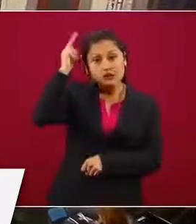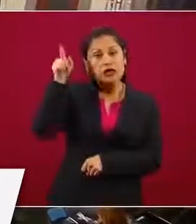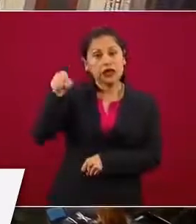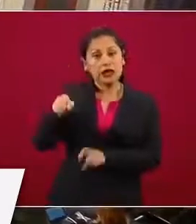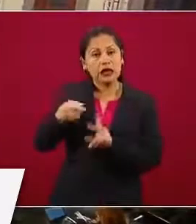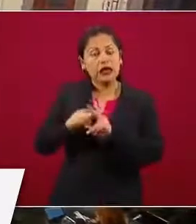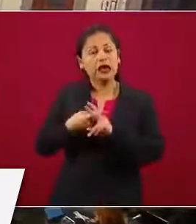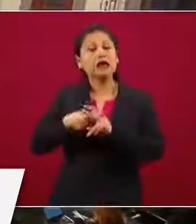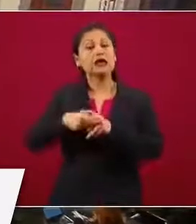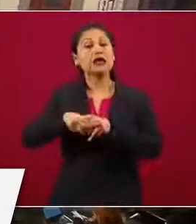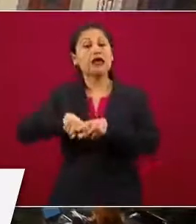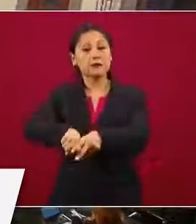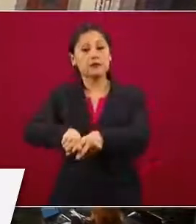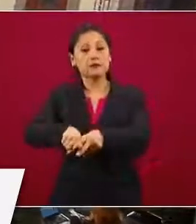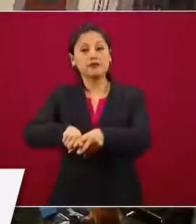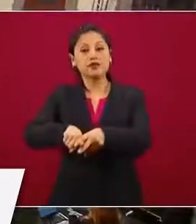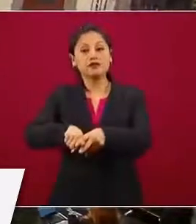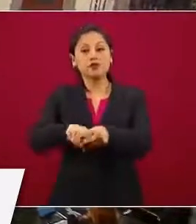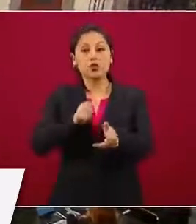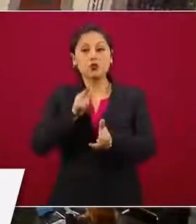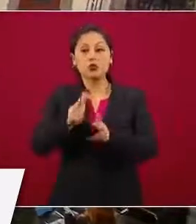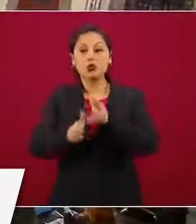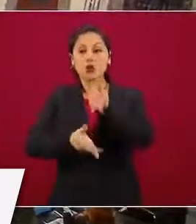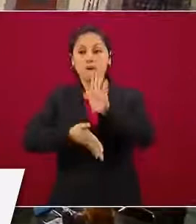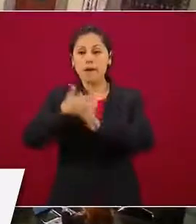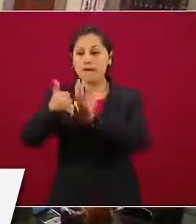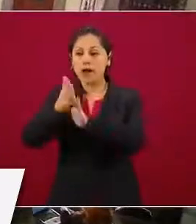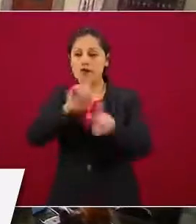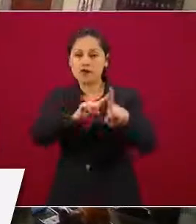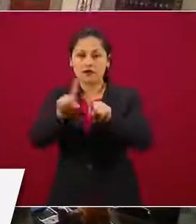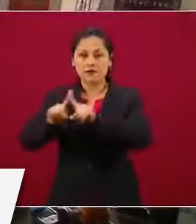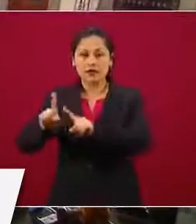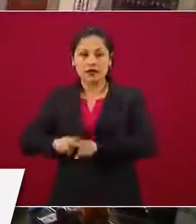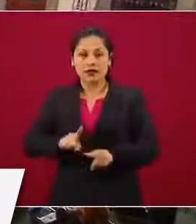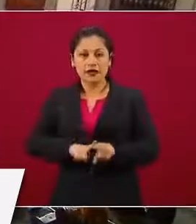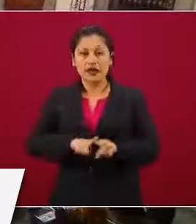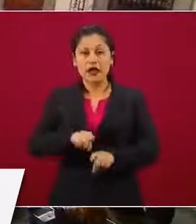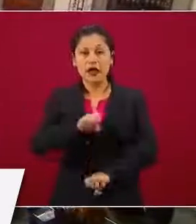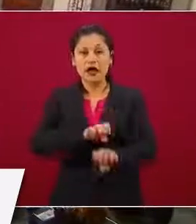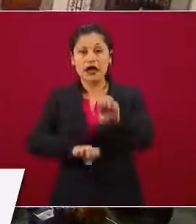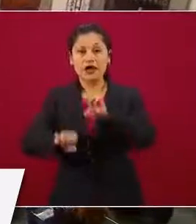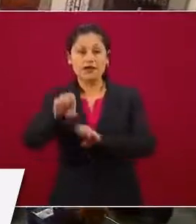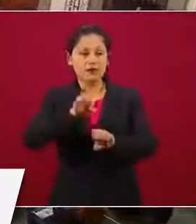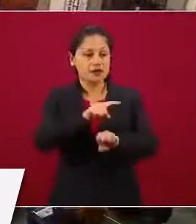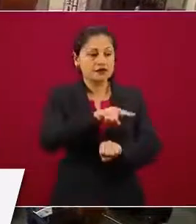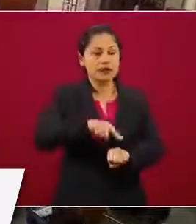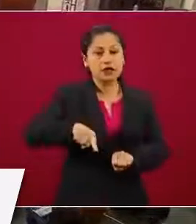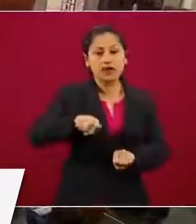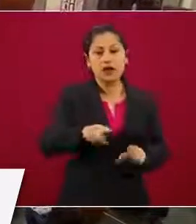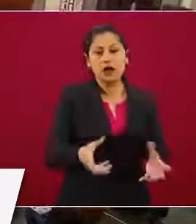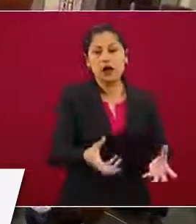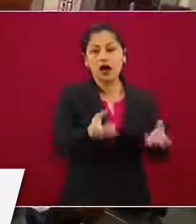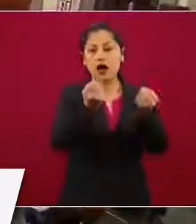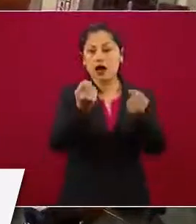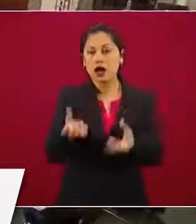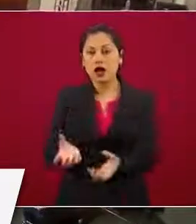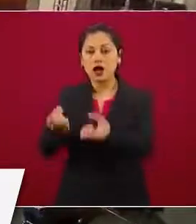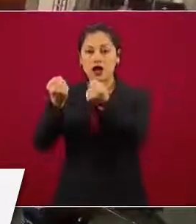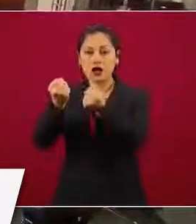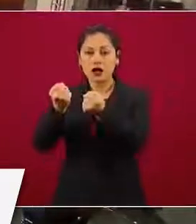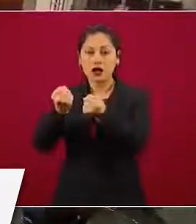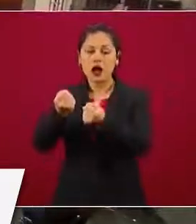fueron las empresas rescatadas. Fue el primer FOAPROA que hubo.